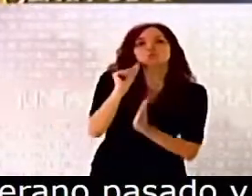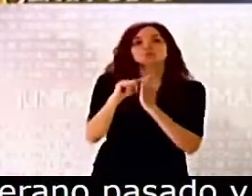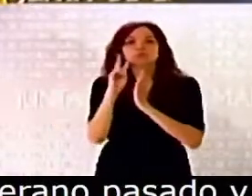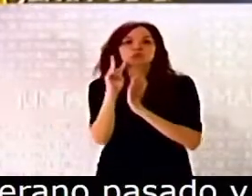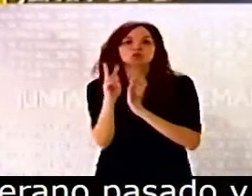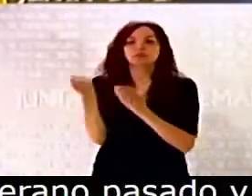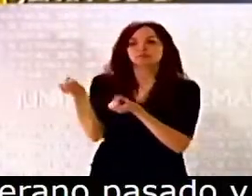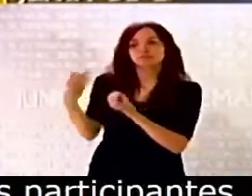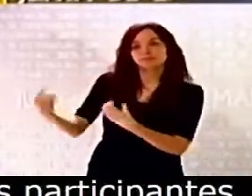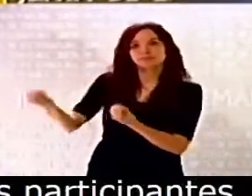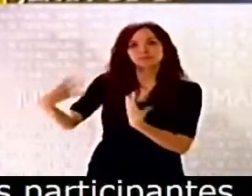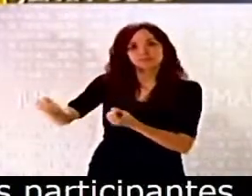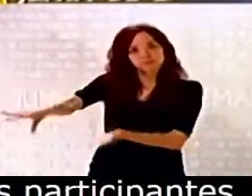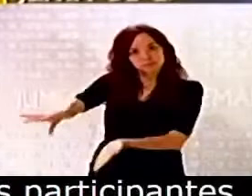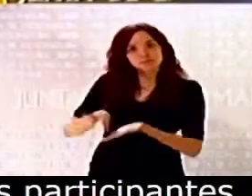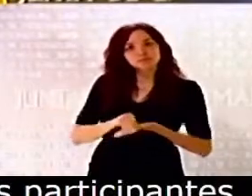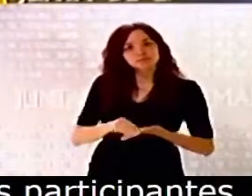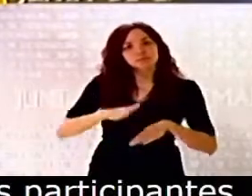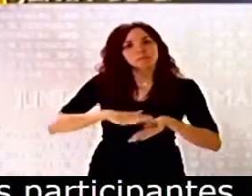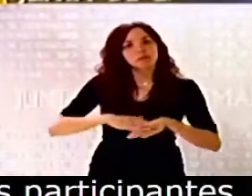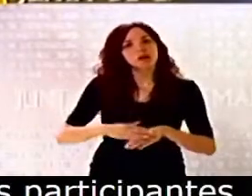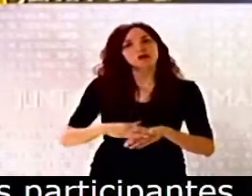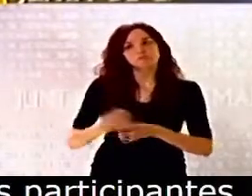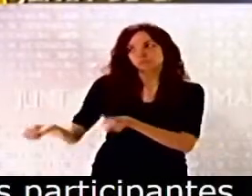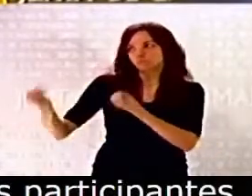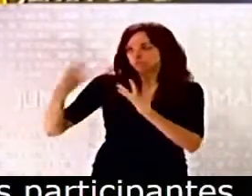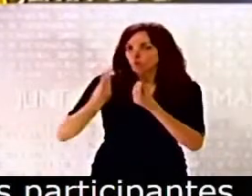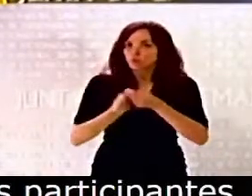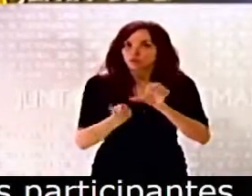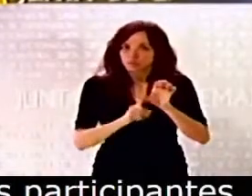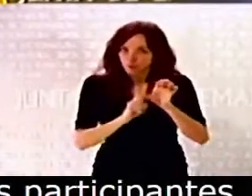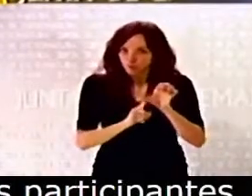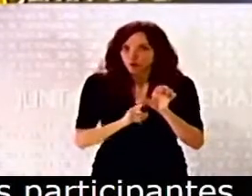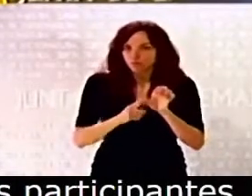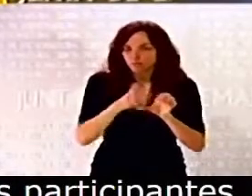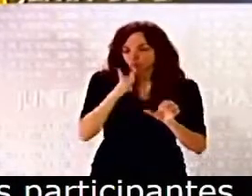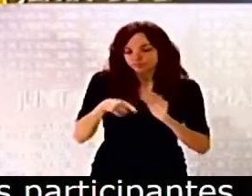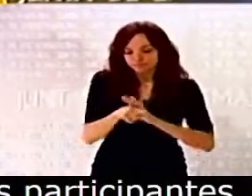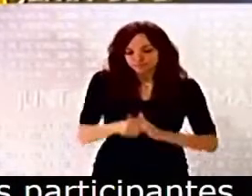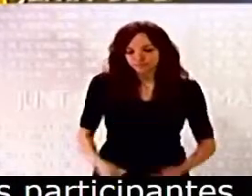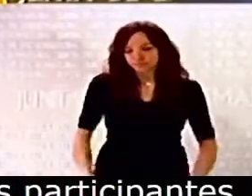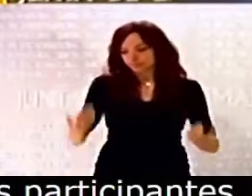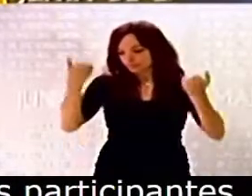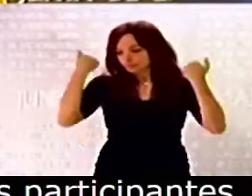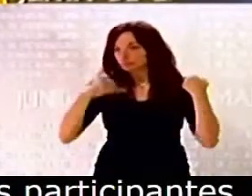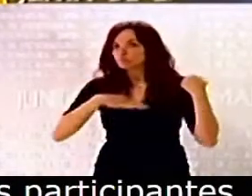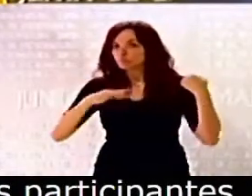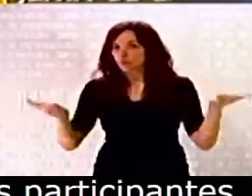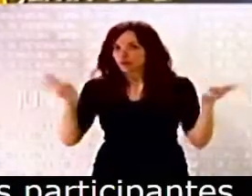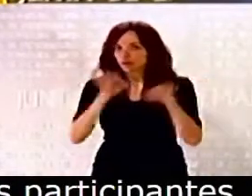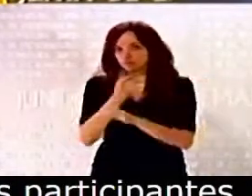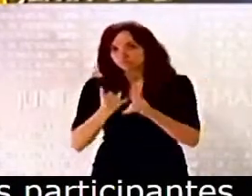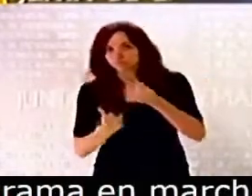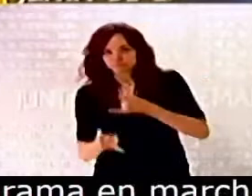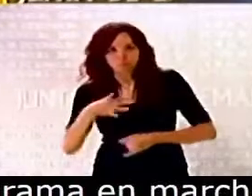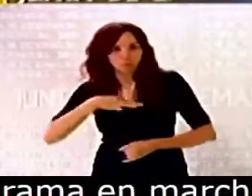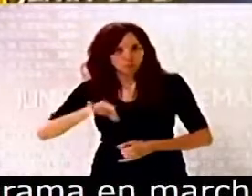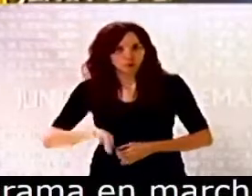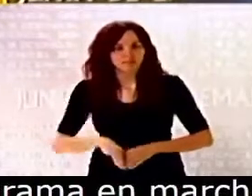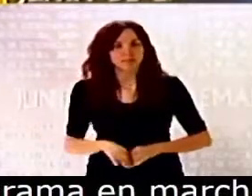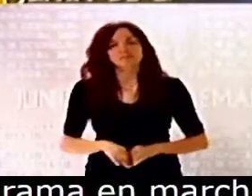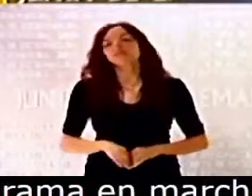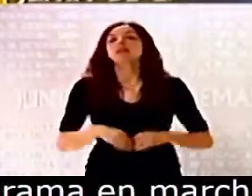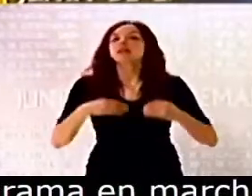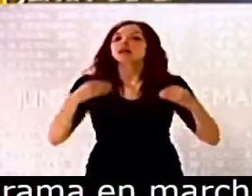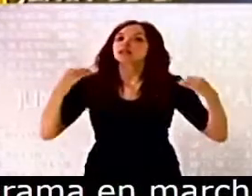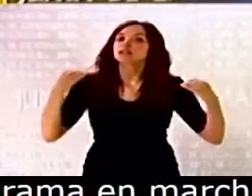quienes habían puesto el programa en marcha podrían hacernos a la Junta de Extremadura como gestores que pueden hasta equivocarse. Entonces, con el